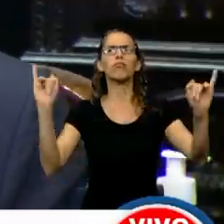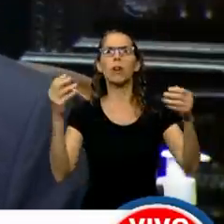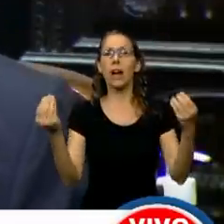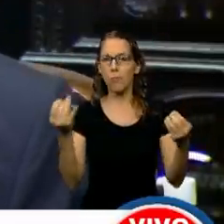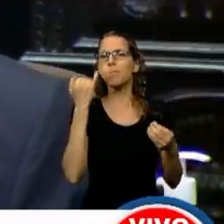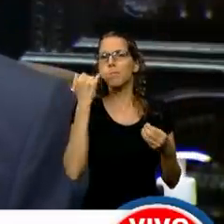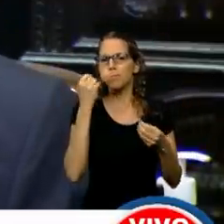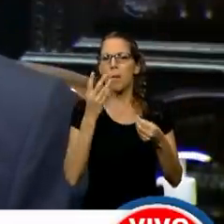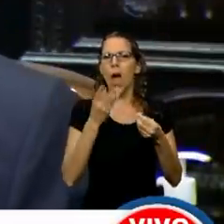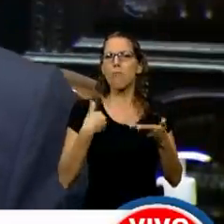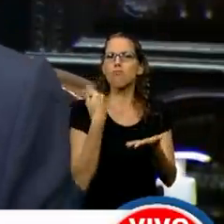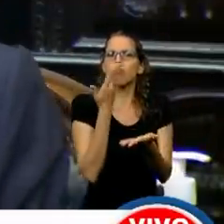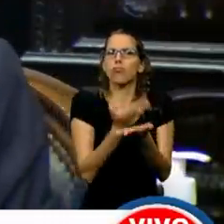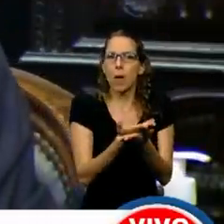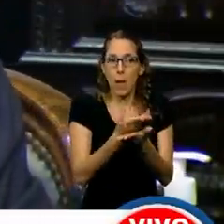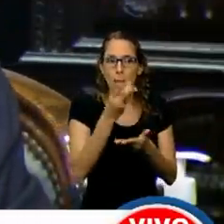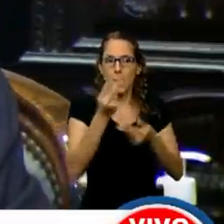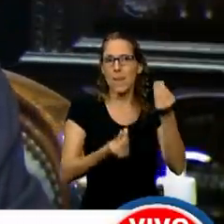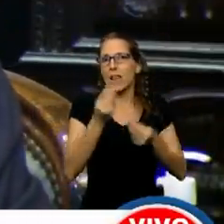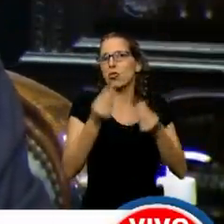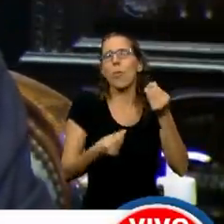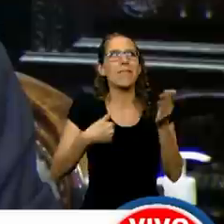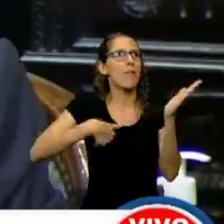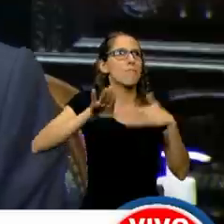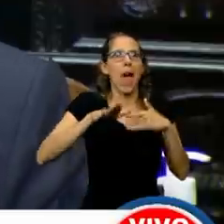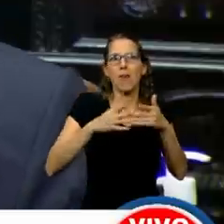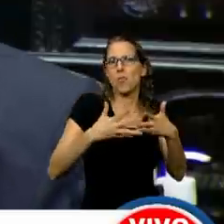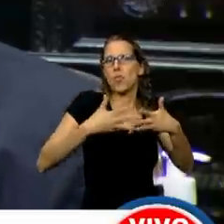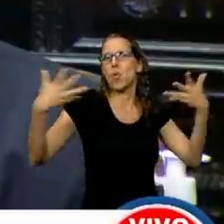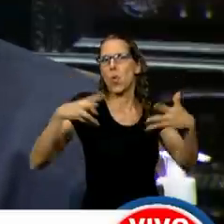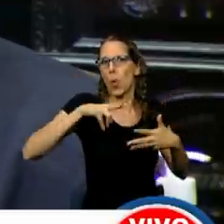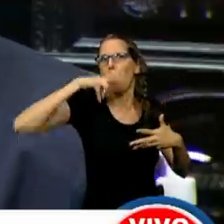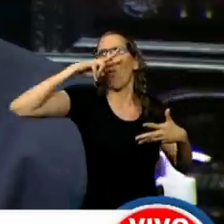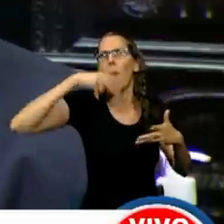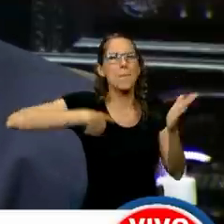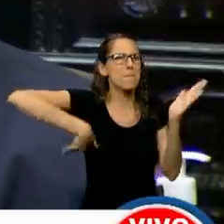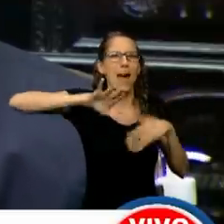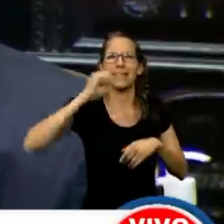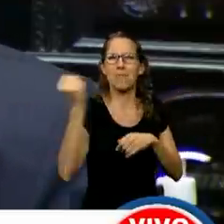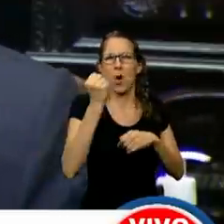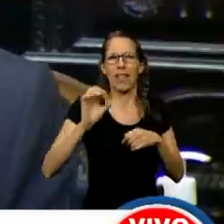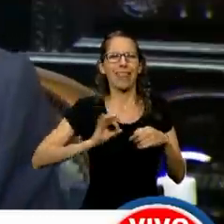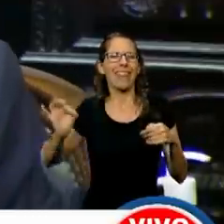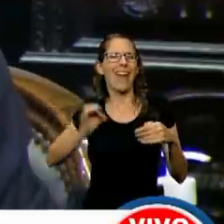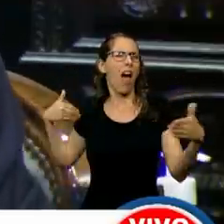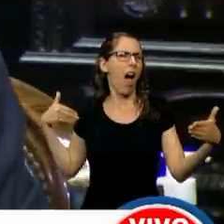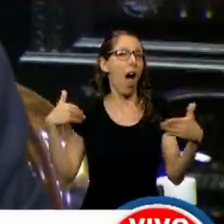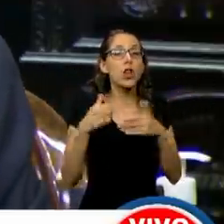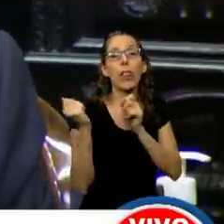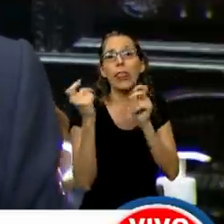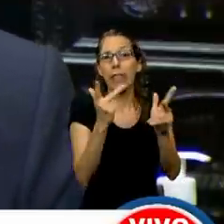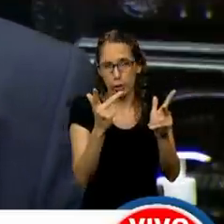presentado el presupuesto más ambicioso en décadas en la educación bueno veamos qué pasó con ese